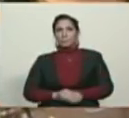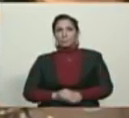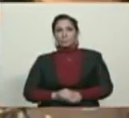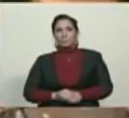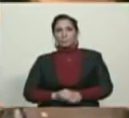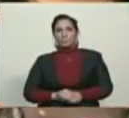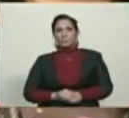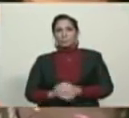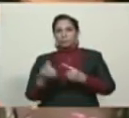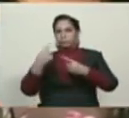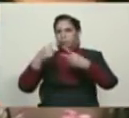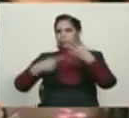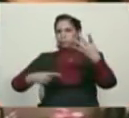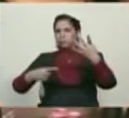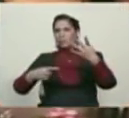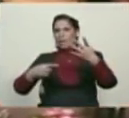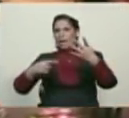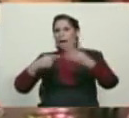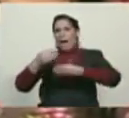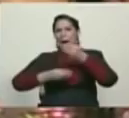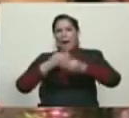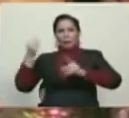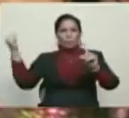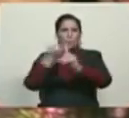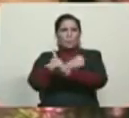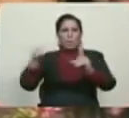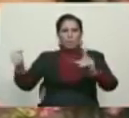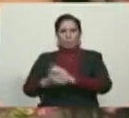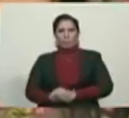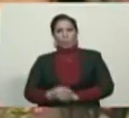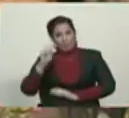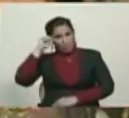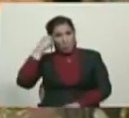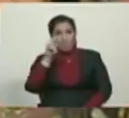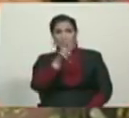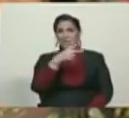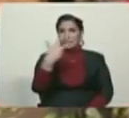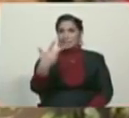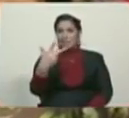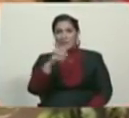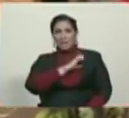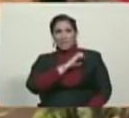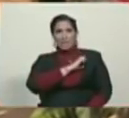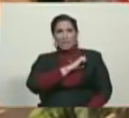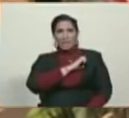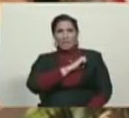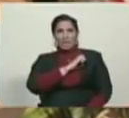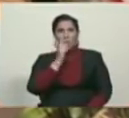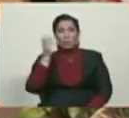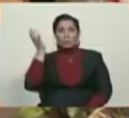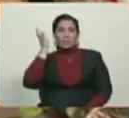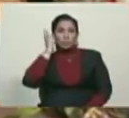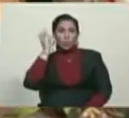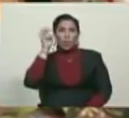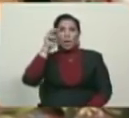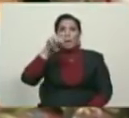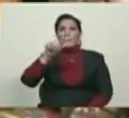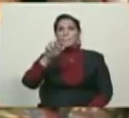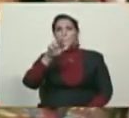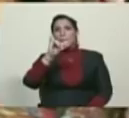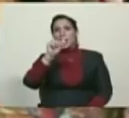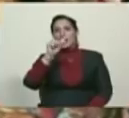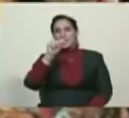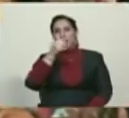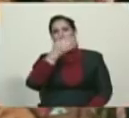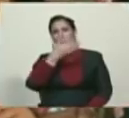eventos de naturaleza violenta. Recordemos que fue un 23 de enero que la señora María Corina y el señor Leopoldo